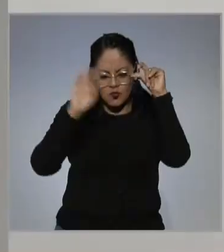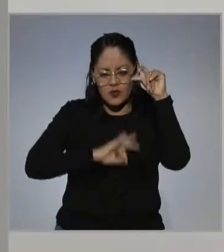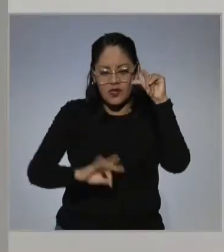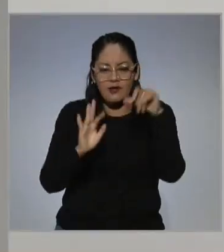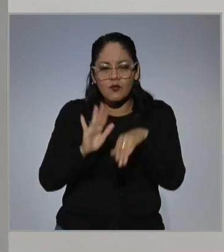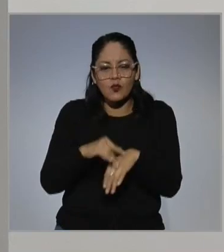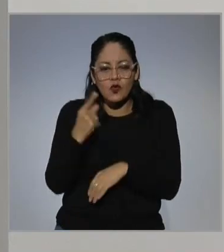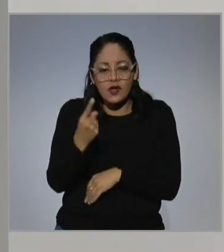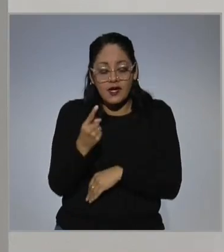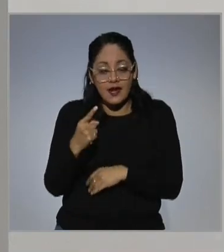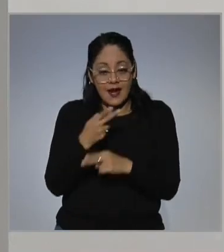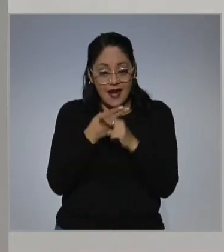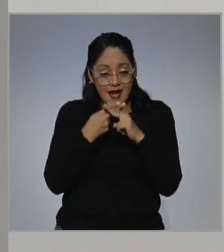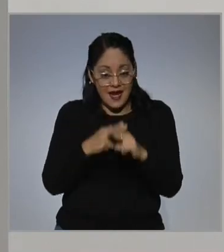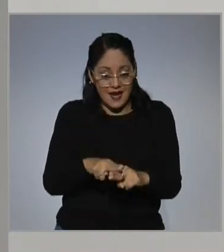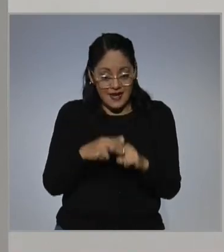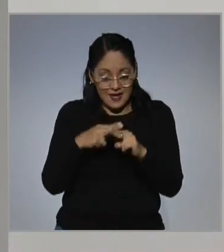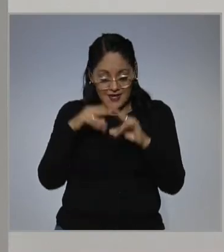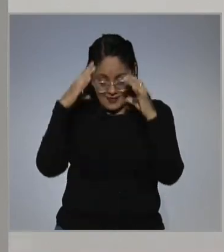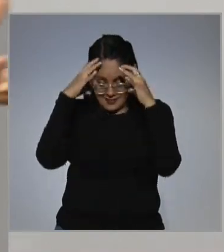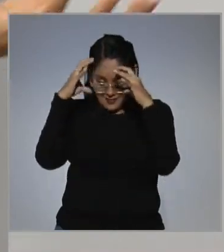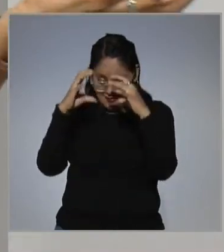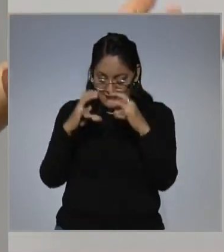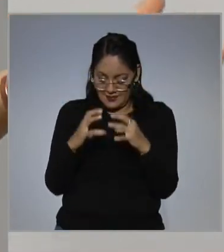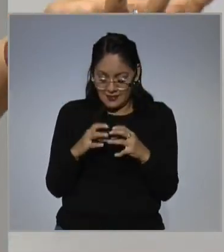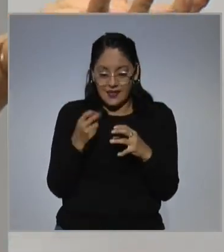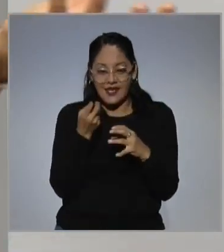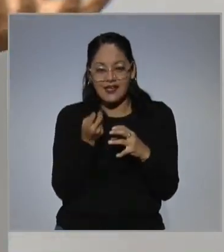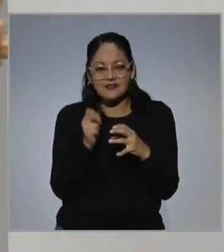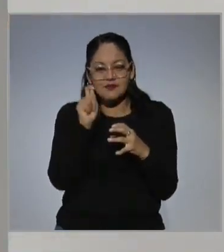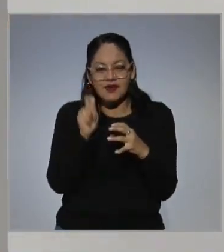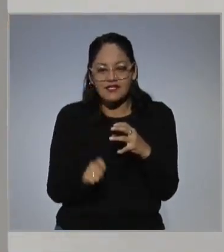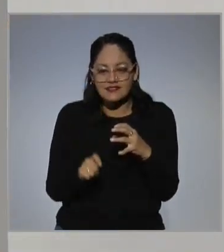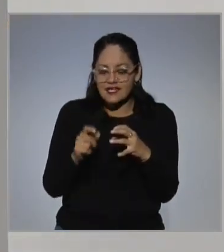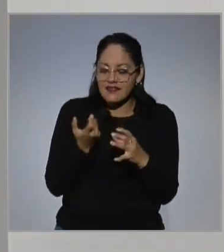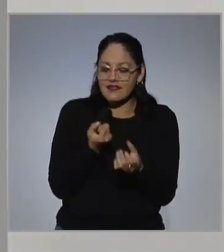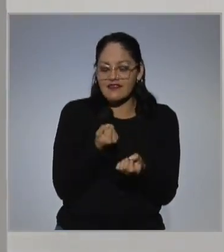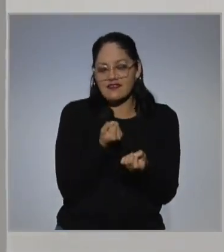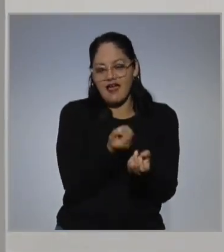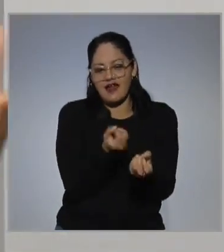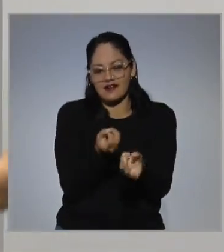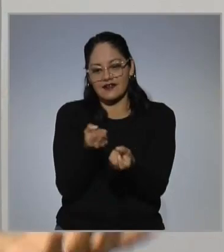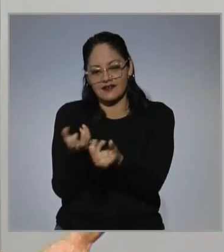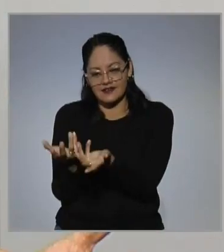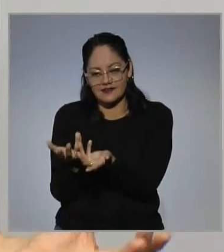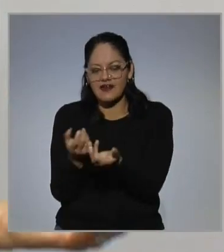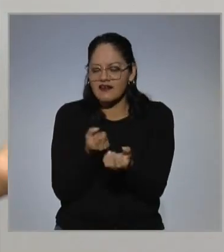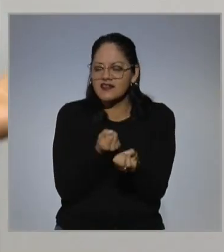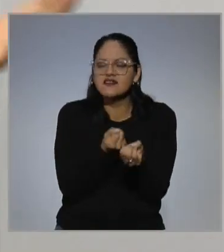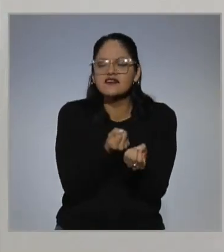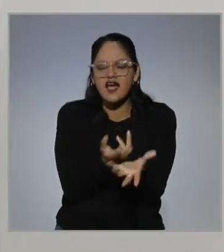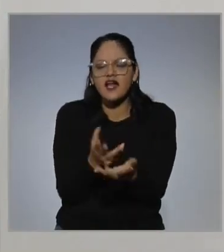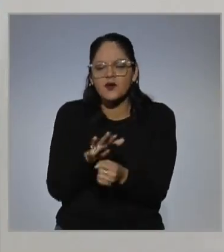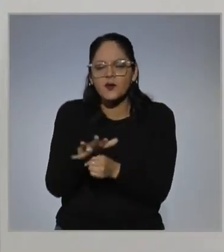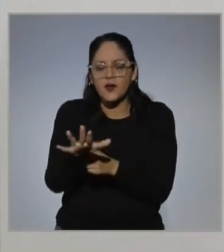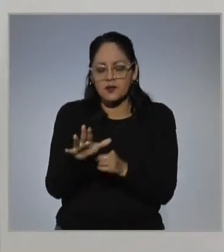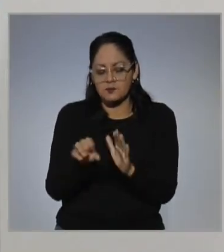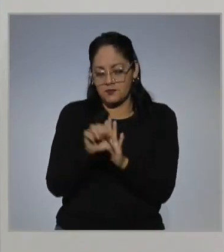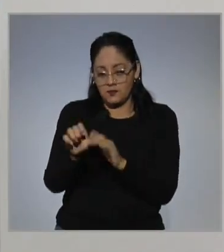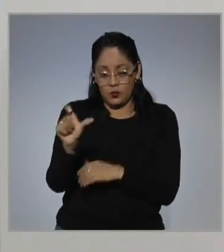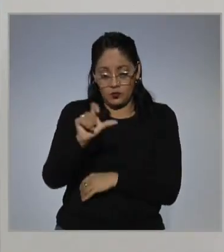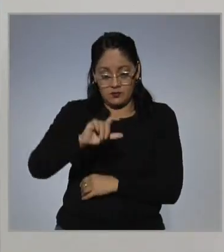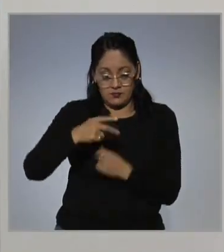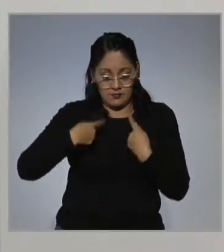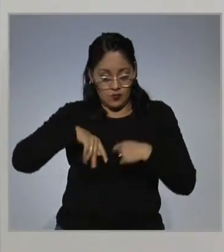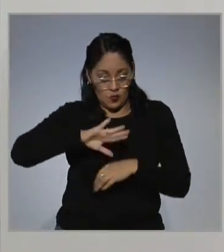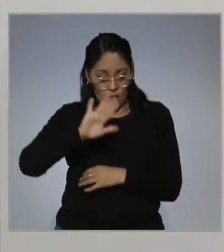de la calavera es como el aguinaldo, se da, ¿no? Se da. ¿Qué se da? Cuando los muertos se